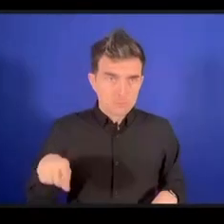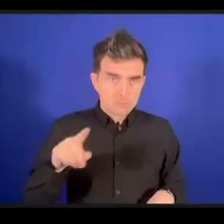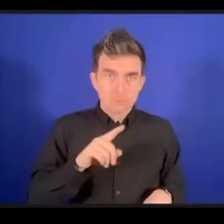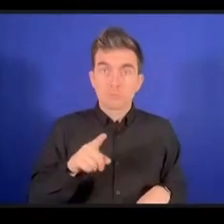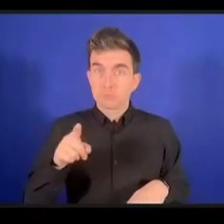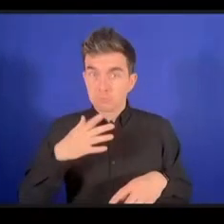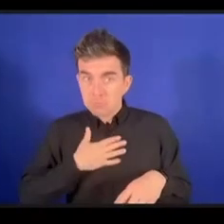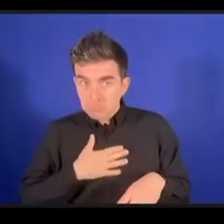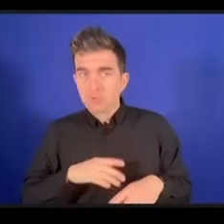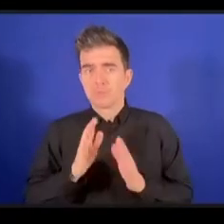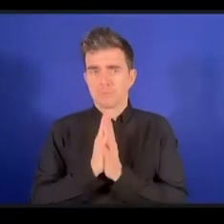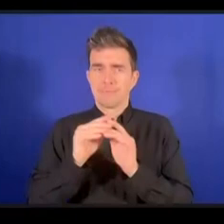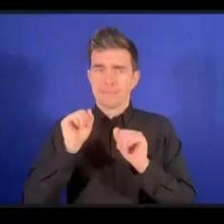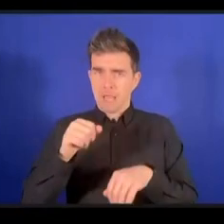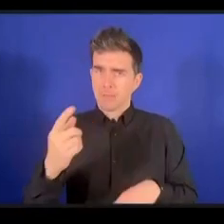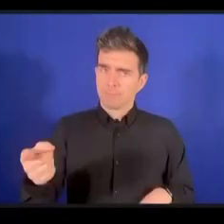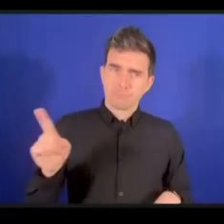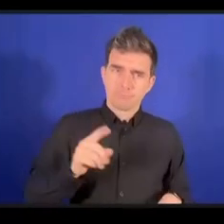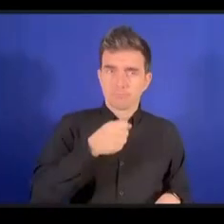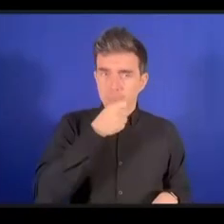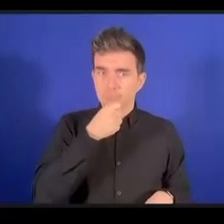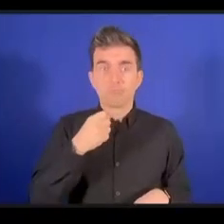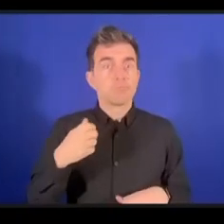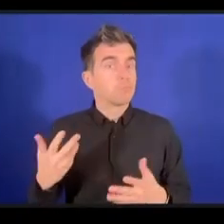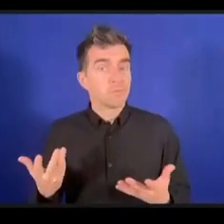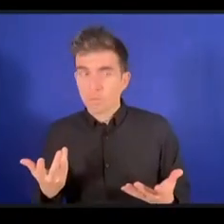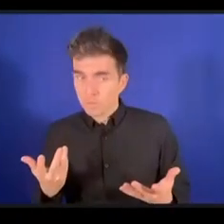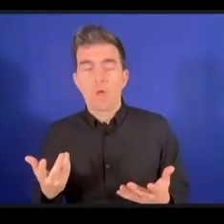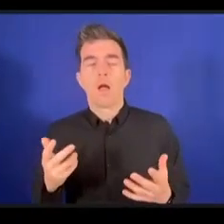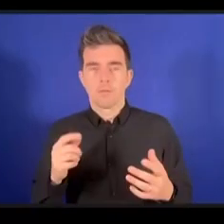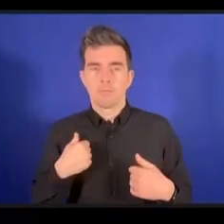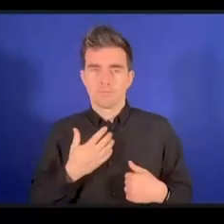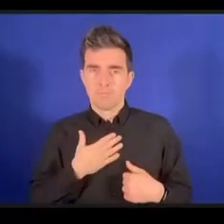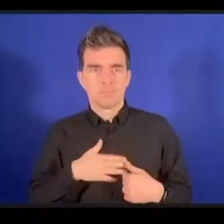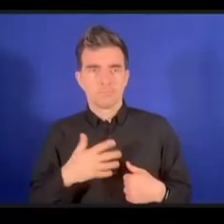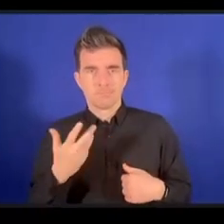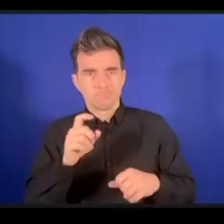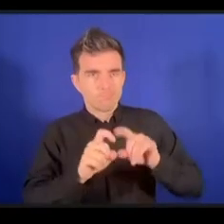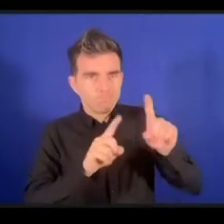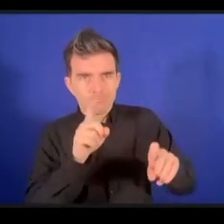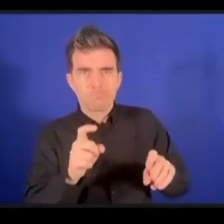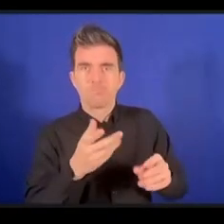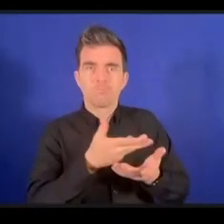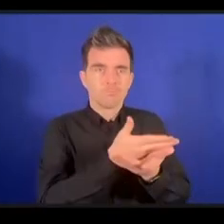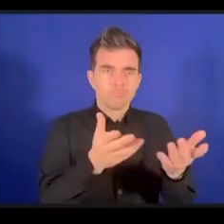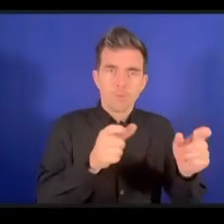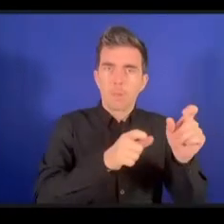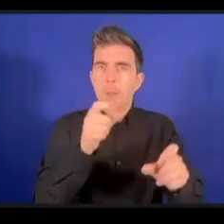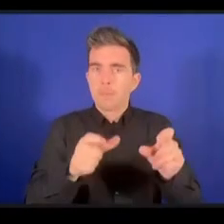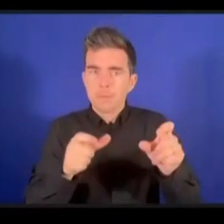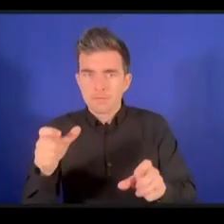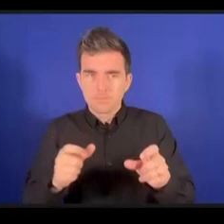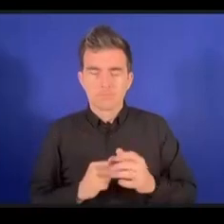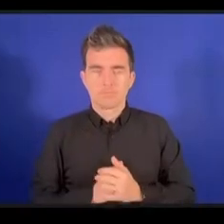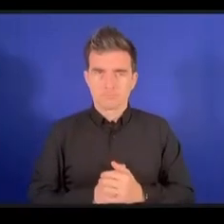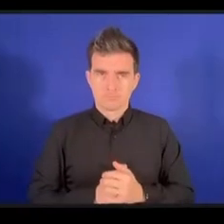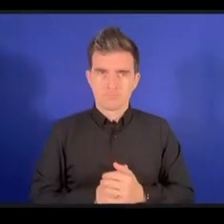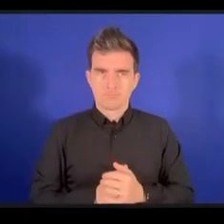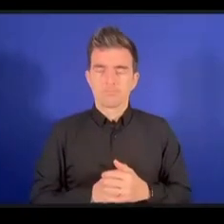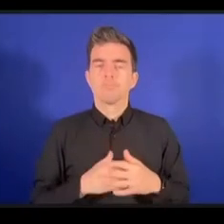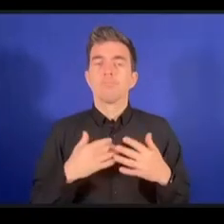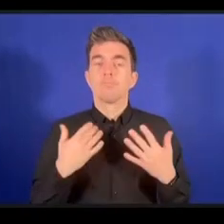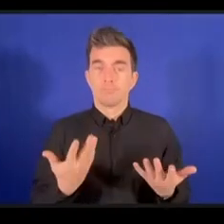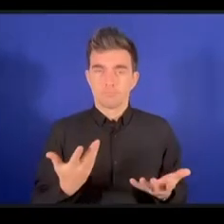caso contrario Nos gustaría ahora pues abrir el debate y dar la posibilidad a los miembros de la